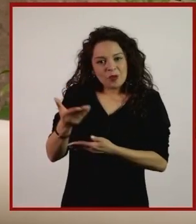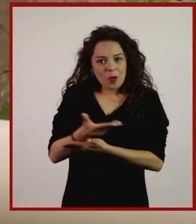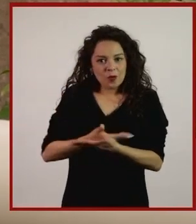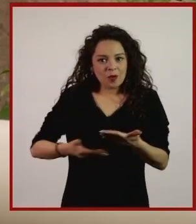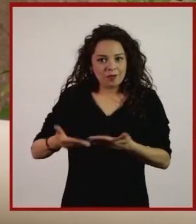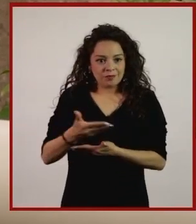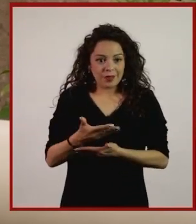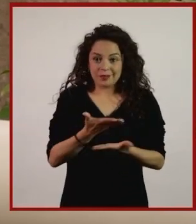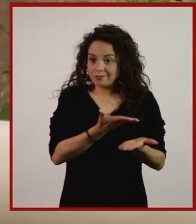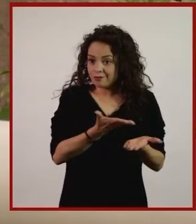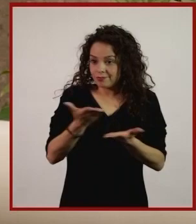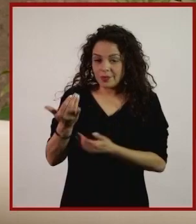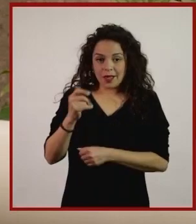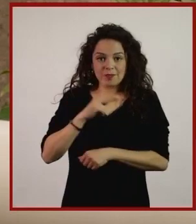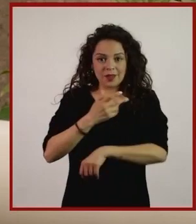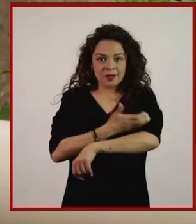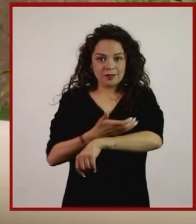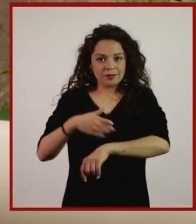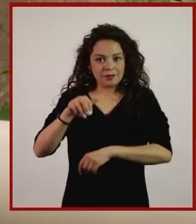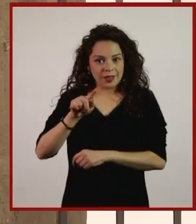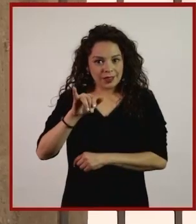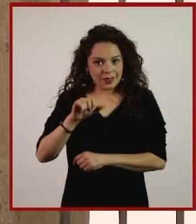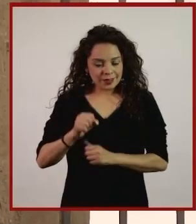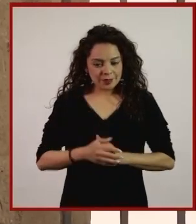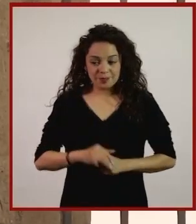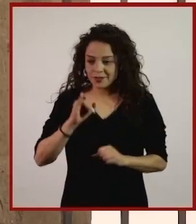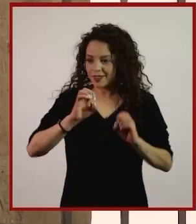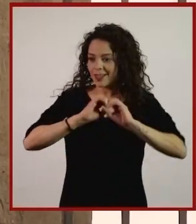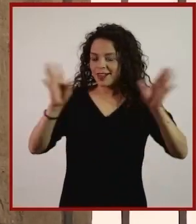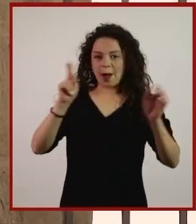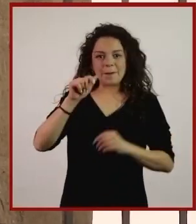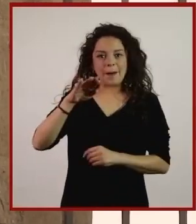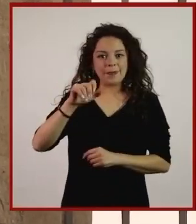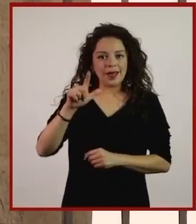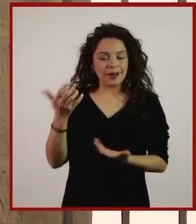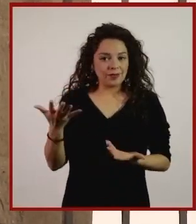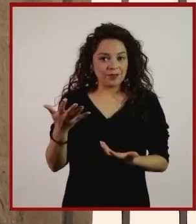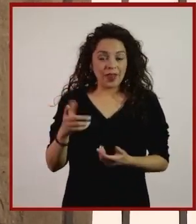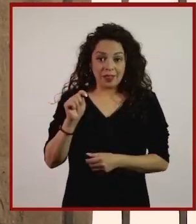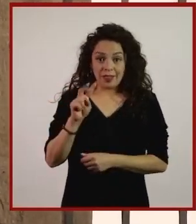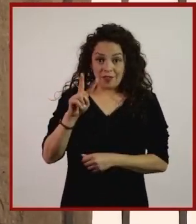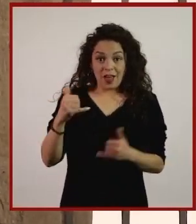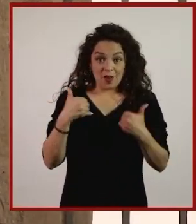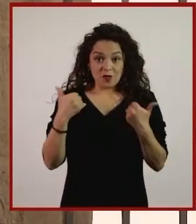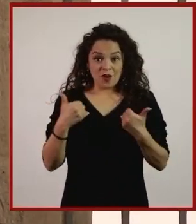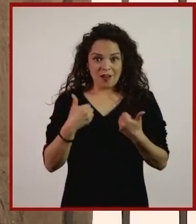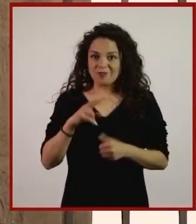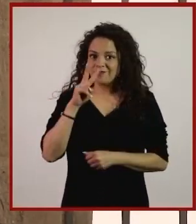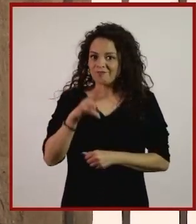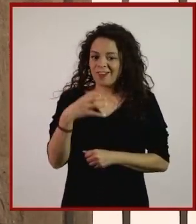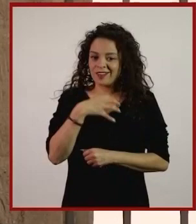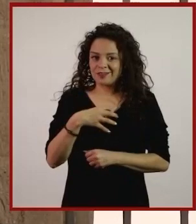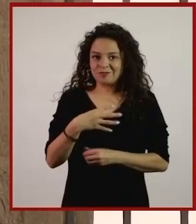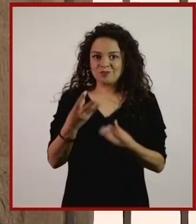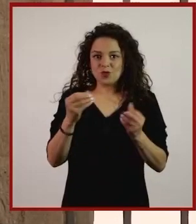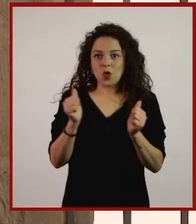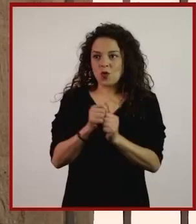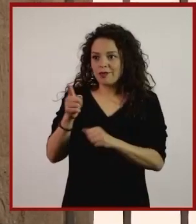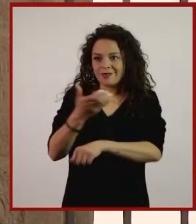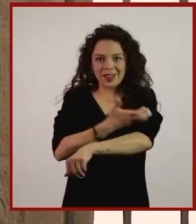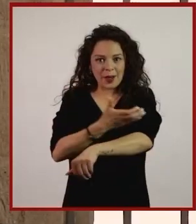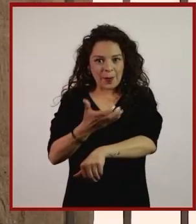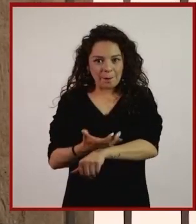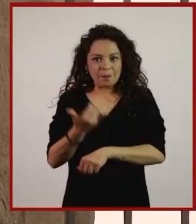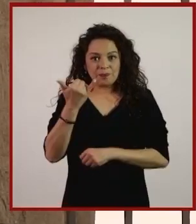un honor compartir con ustedes y con mi compañero Matías. Claro que sí, Pamela. Por supuesto que Jóvenes en TV se disfruta mucho con